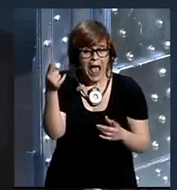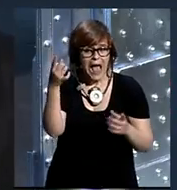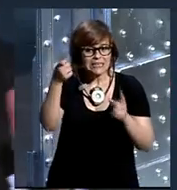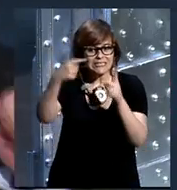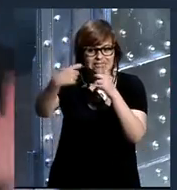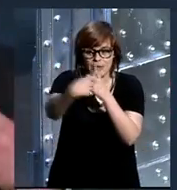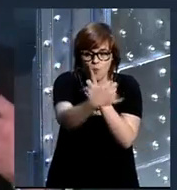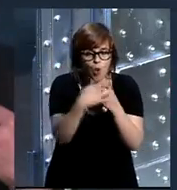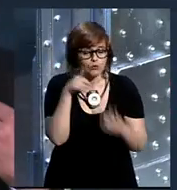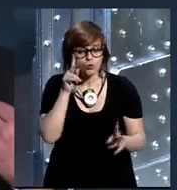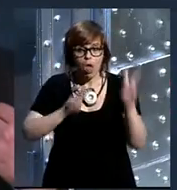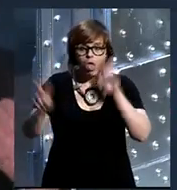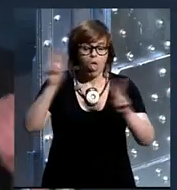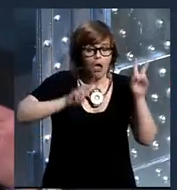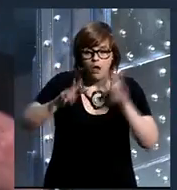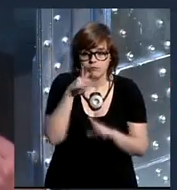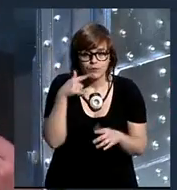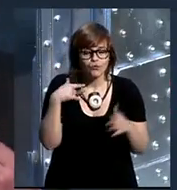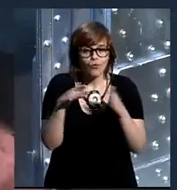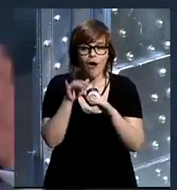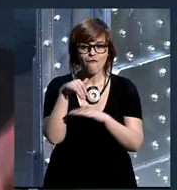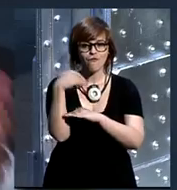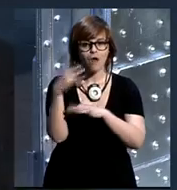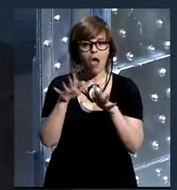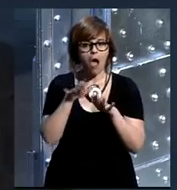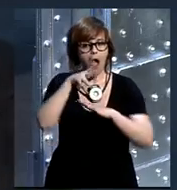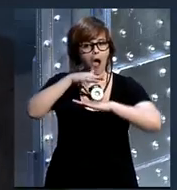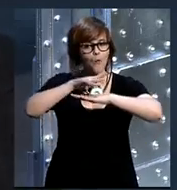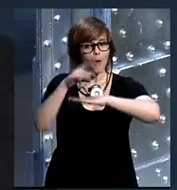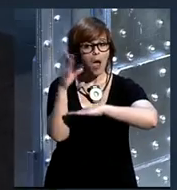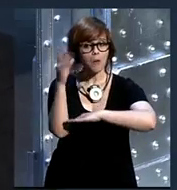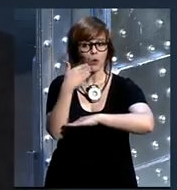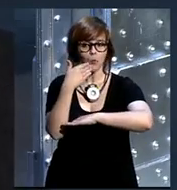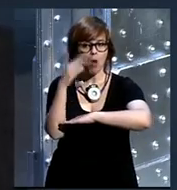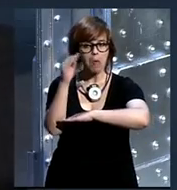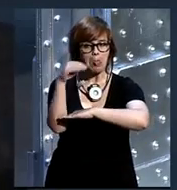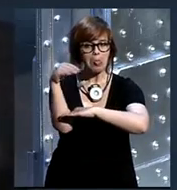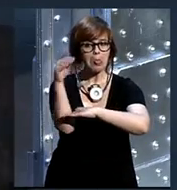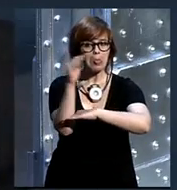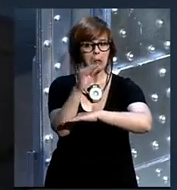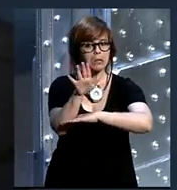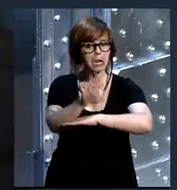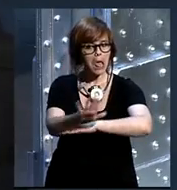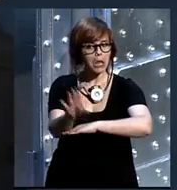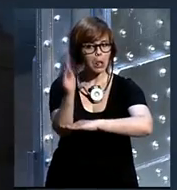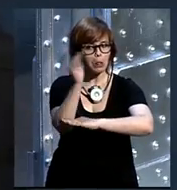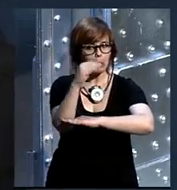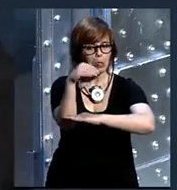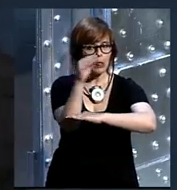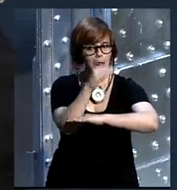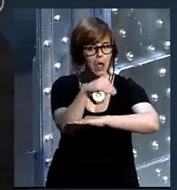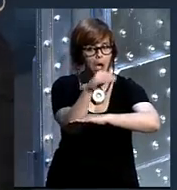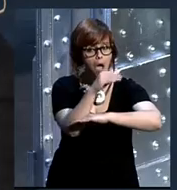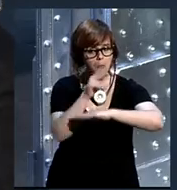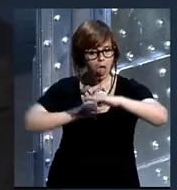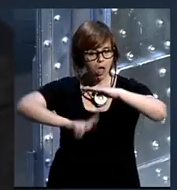cómo va nuestro servicio. Así que por fuera del agua parece que nuestro servicio es perfecto, que todo va tranquilamente, pero por abajo estamos recibiendo toda la información